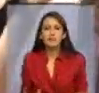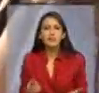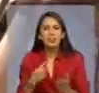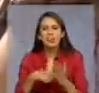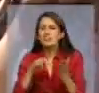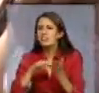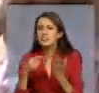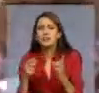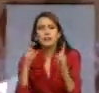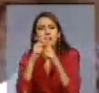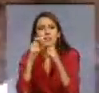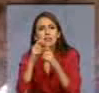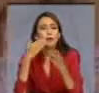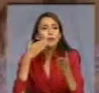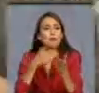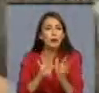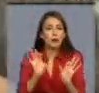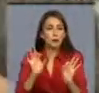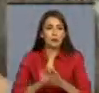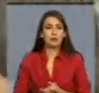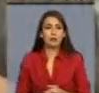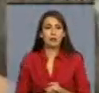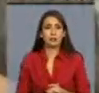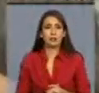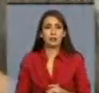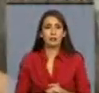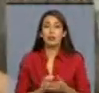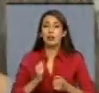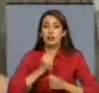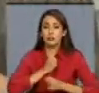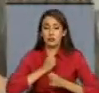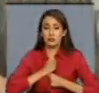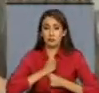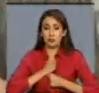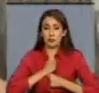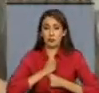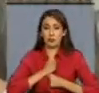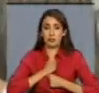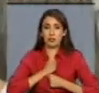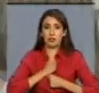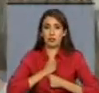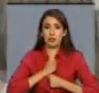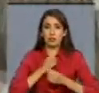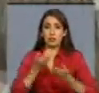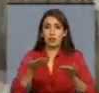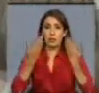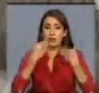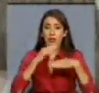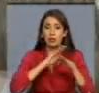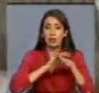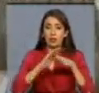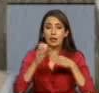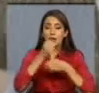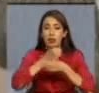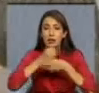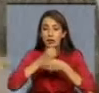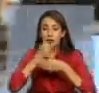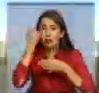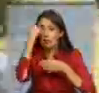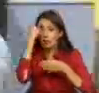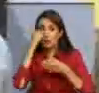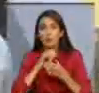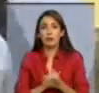cuencanos. Aquí una explicación. Son cosas nuestras, son propias, ¿no? Vendrán para que vayan gustando la coladita morada con la guagua de pan.